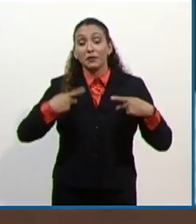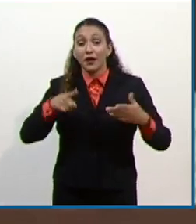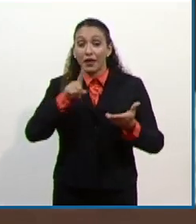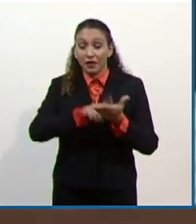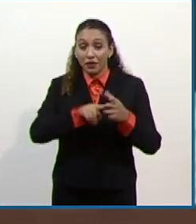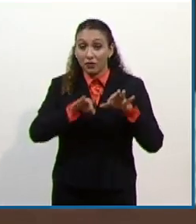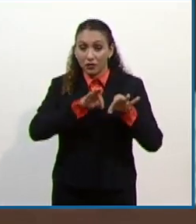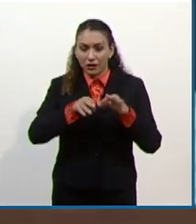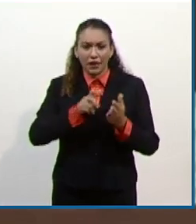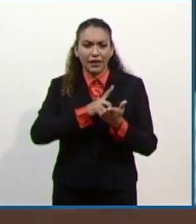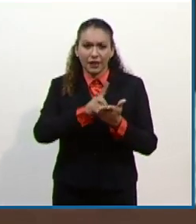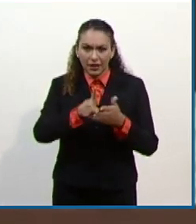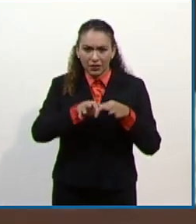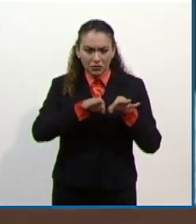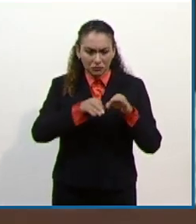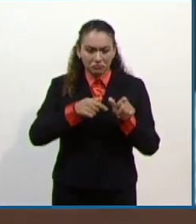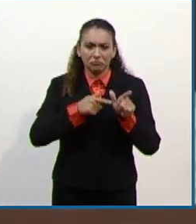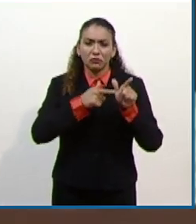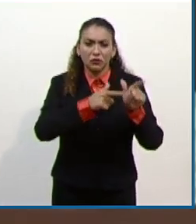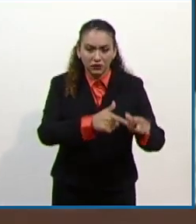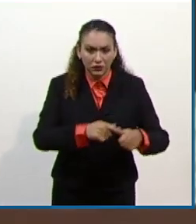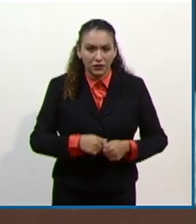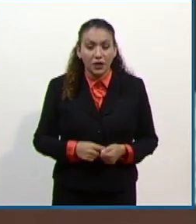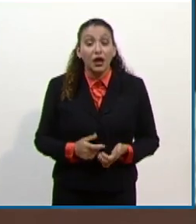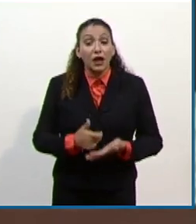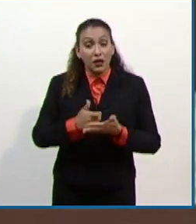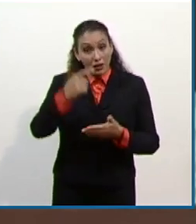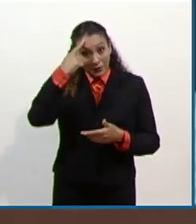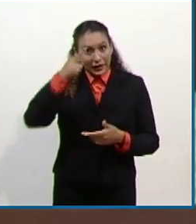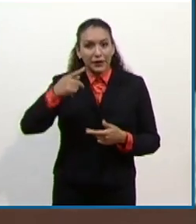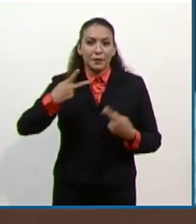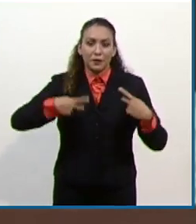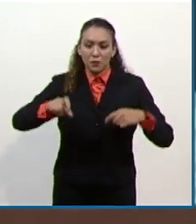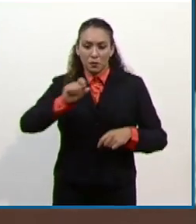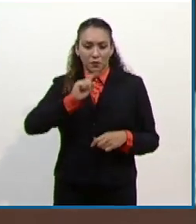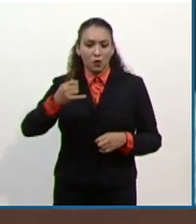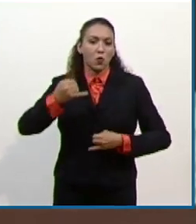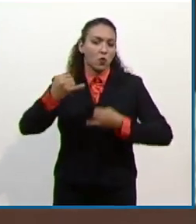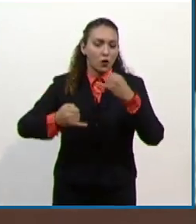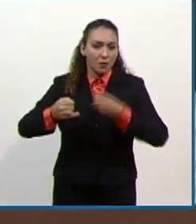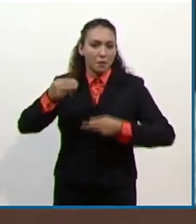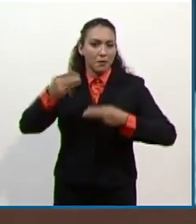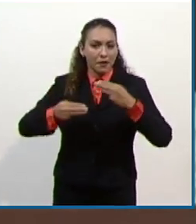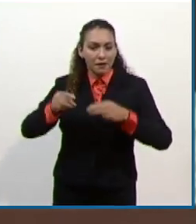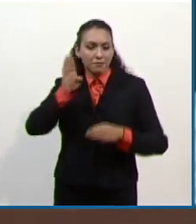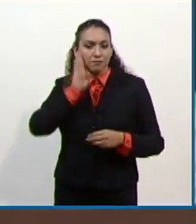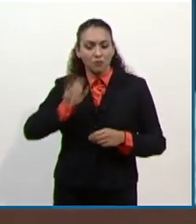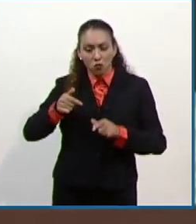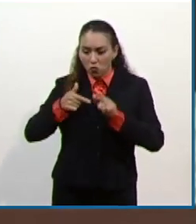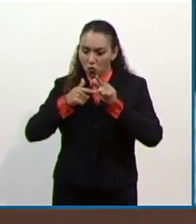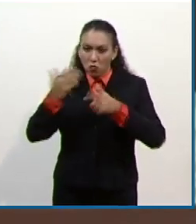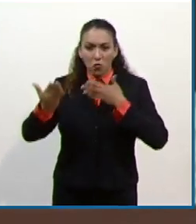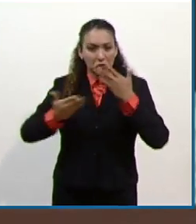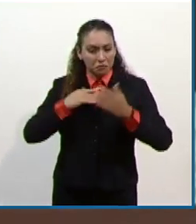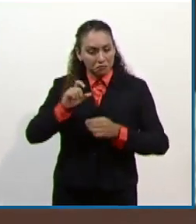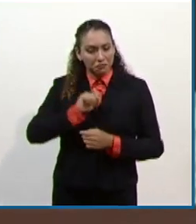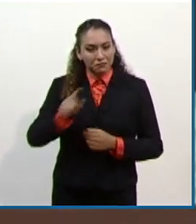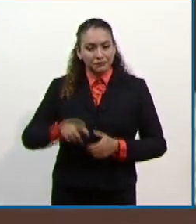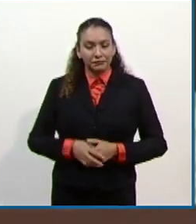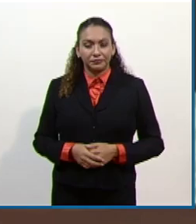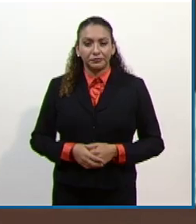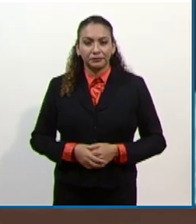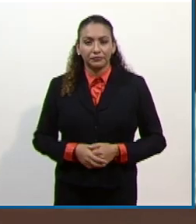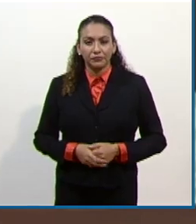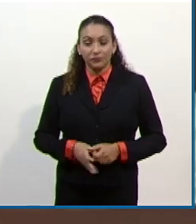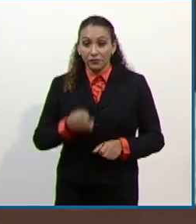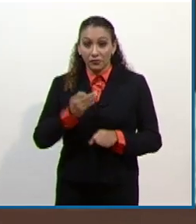su personal, fomentar el desarrollo de la carrera judicial y de la Defensoría de Oficio. Aseguró que actualmente